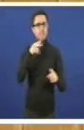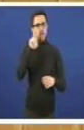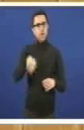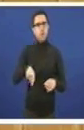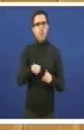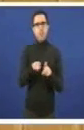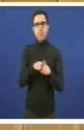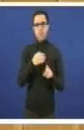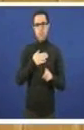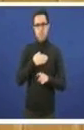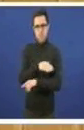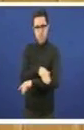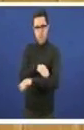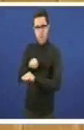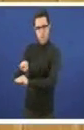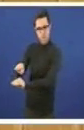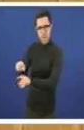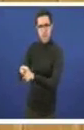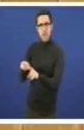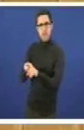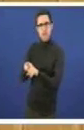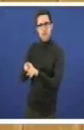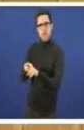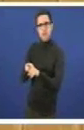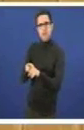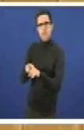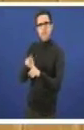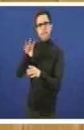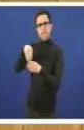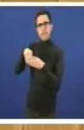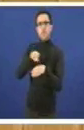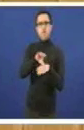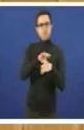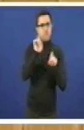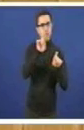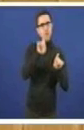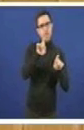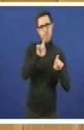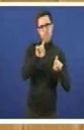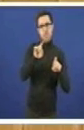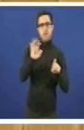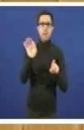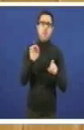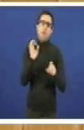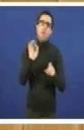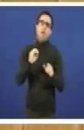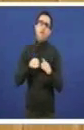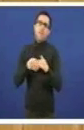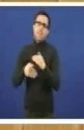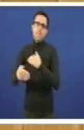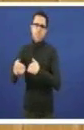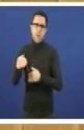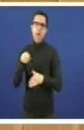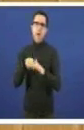escolas infantis dentro da Consellería de Educación que na pretendida e futura xencia galega de servicios